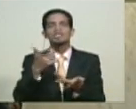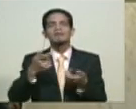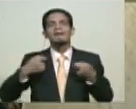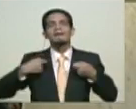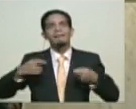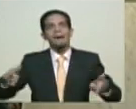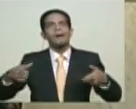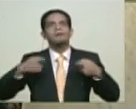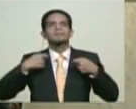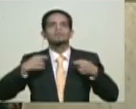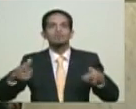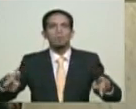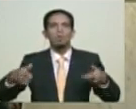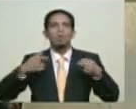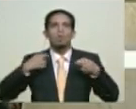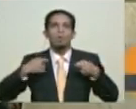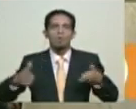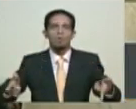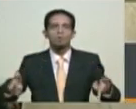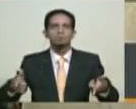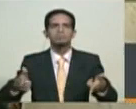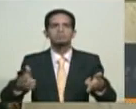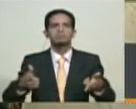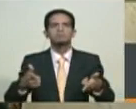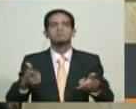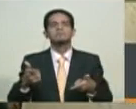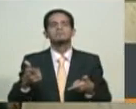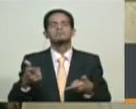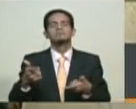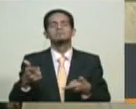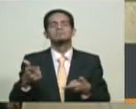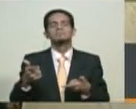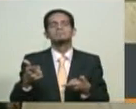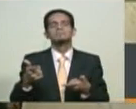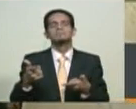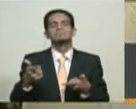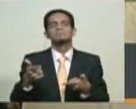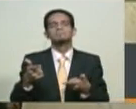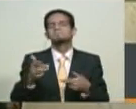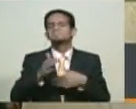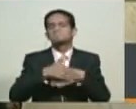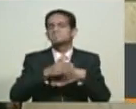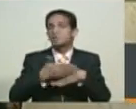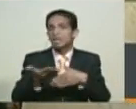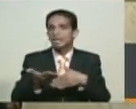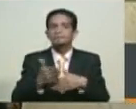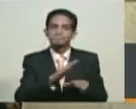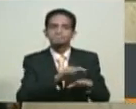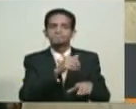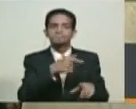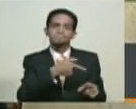nacional, siempre estuvo asociado al petróleo.